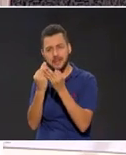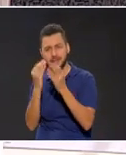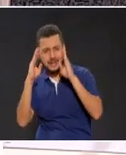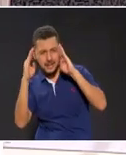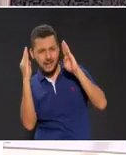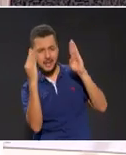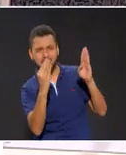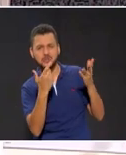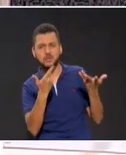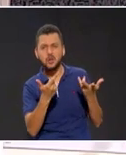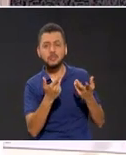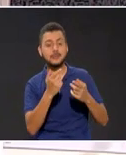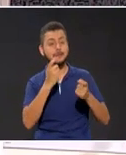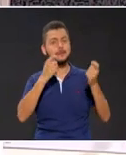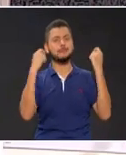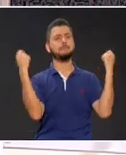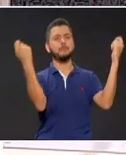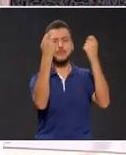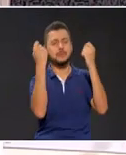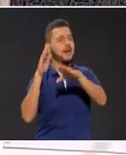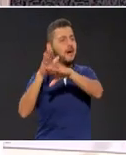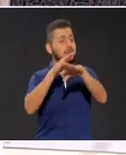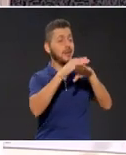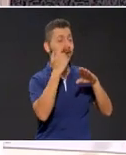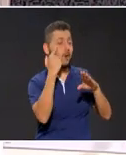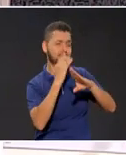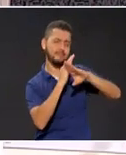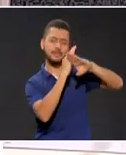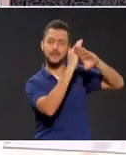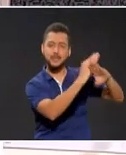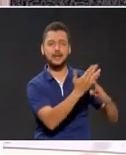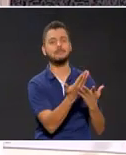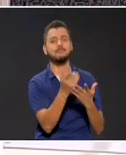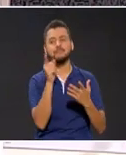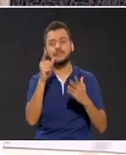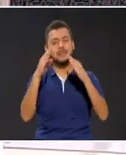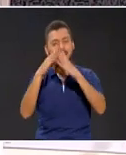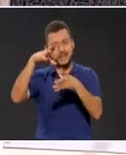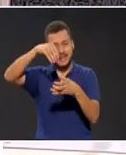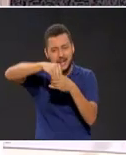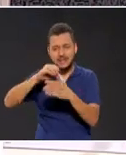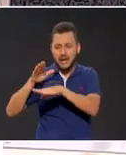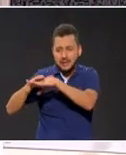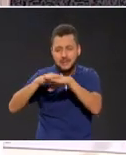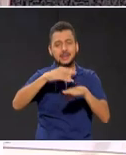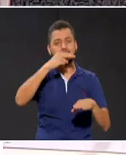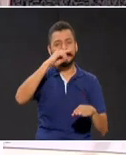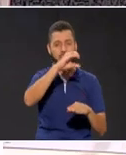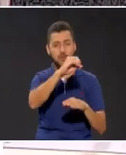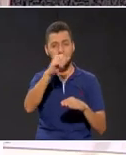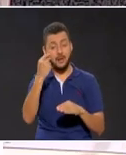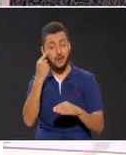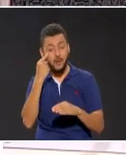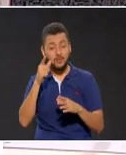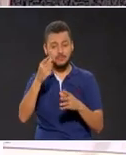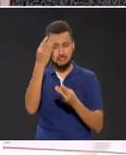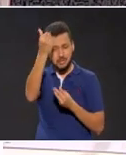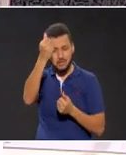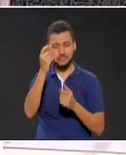atención, prevención desde la casa. Además, crear oportunidades. En el barrio, además, barrios